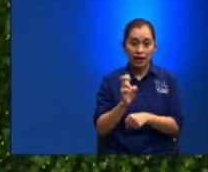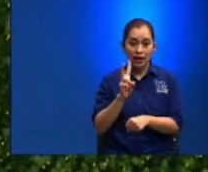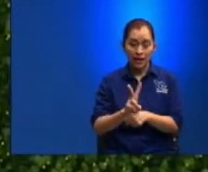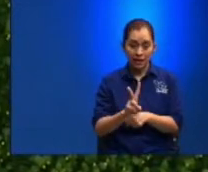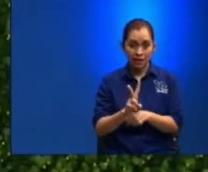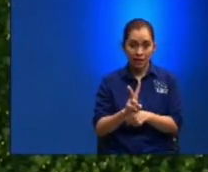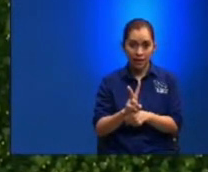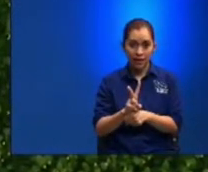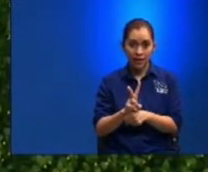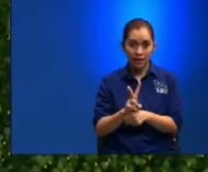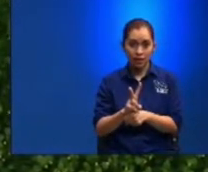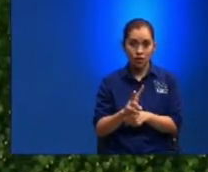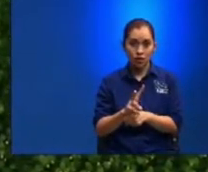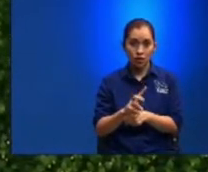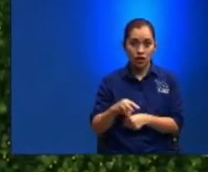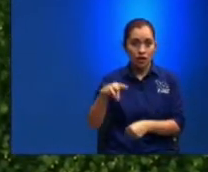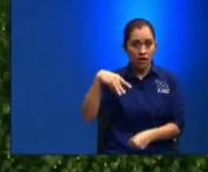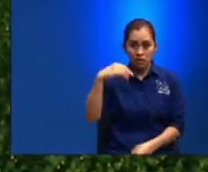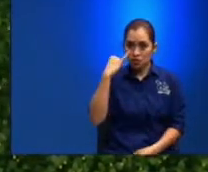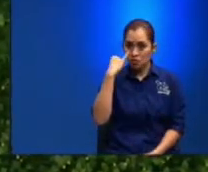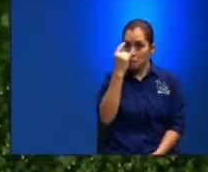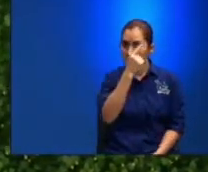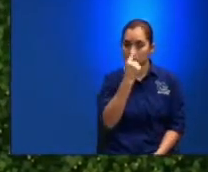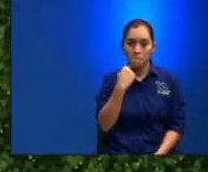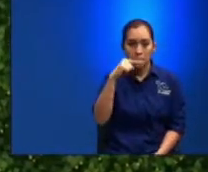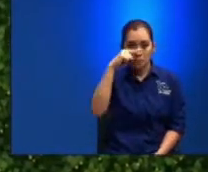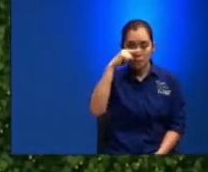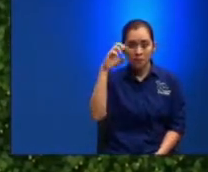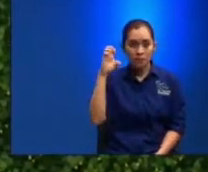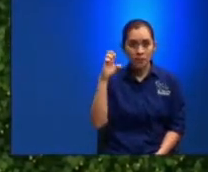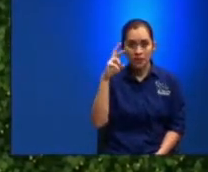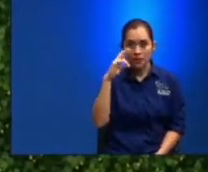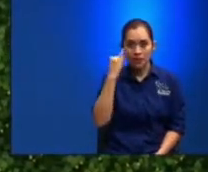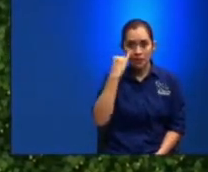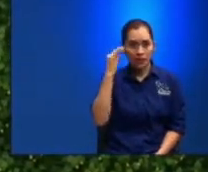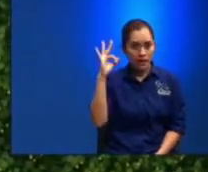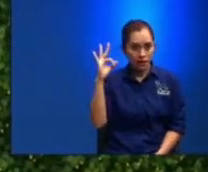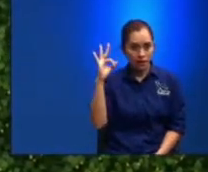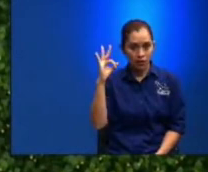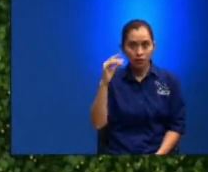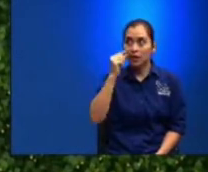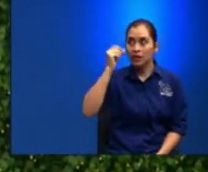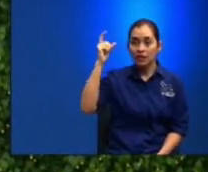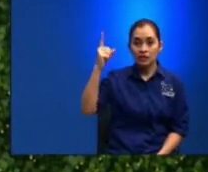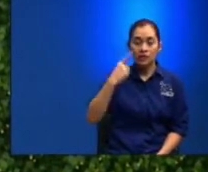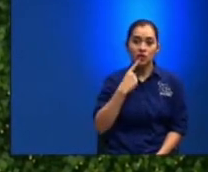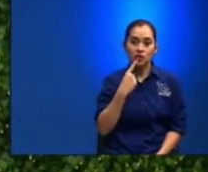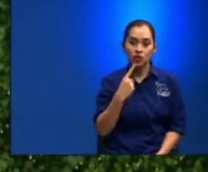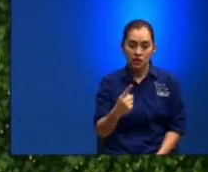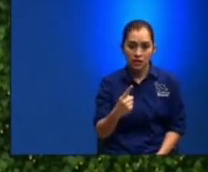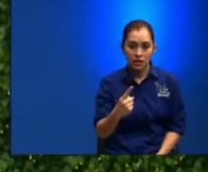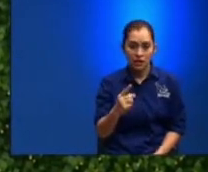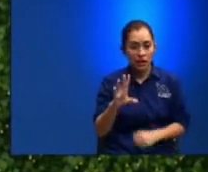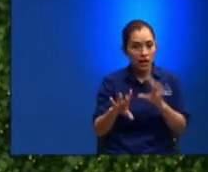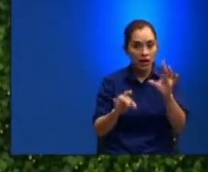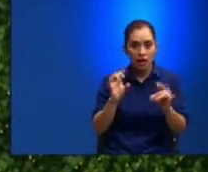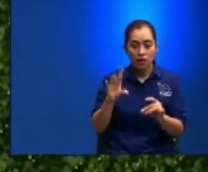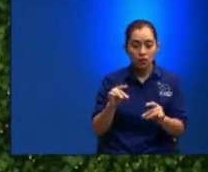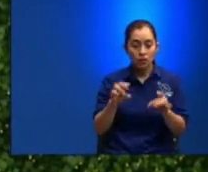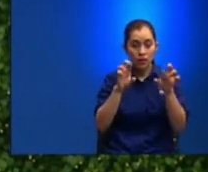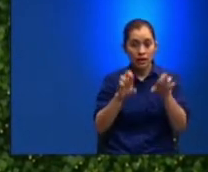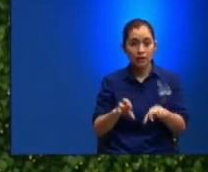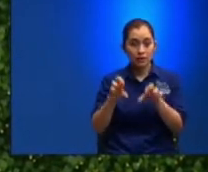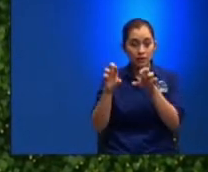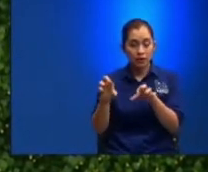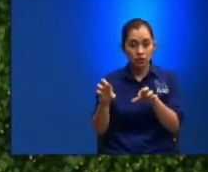es un misterio y el señor dice que hay algunas personas a las que les es oculto el